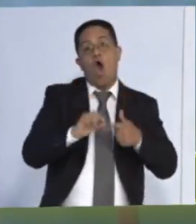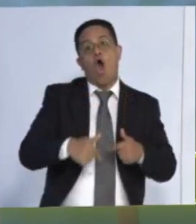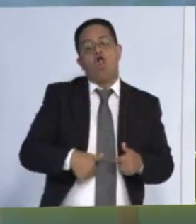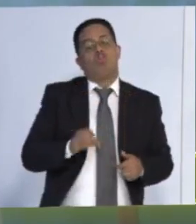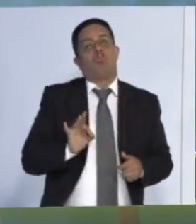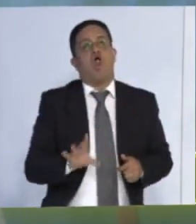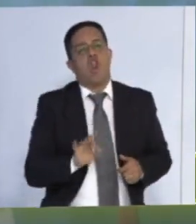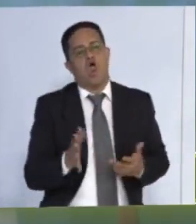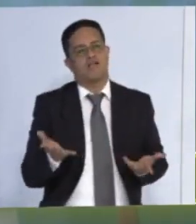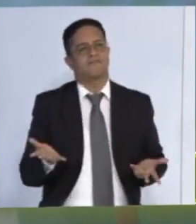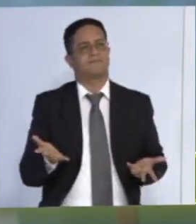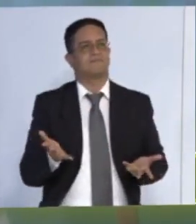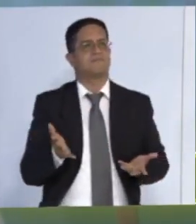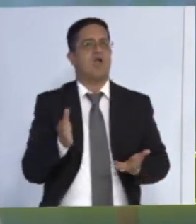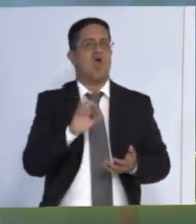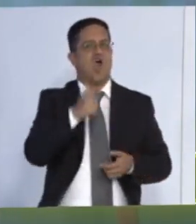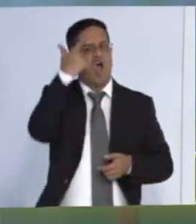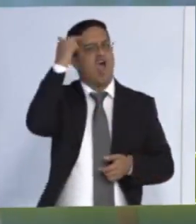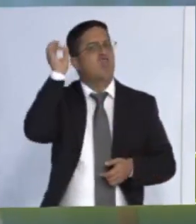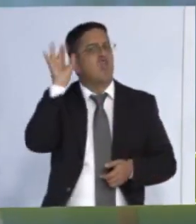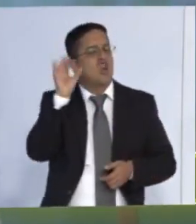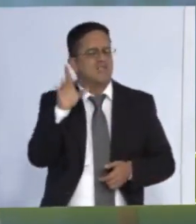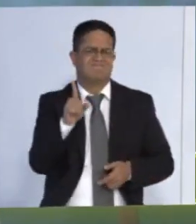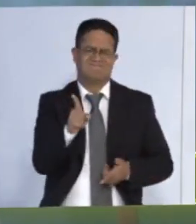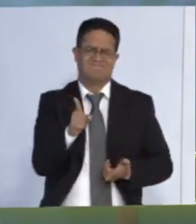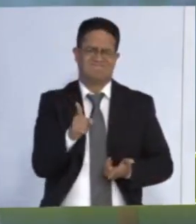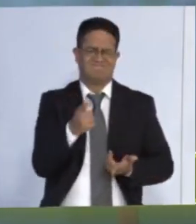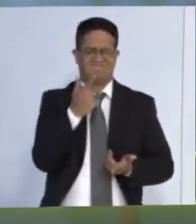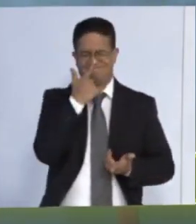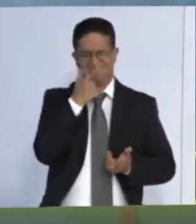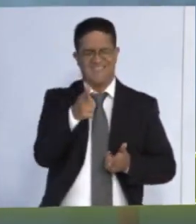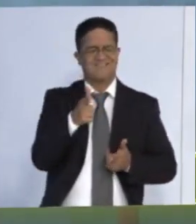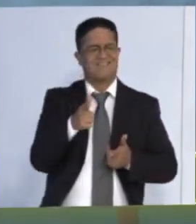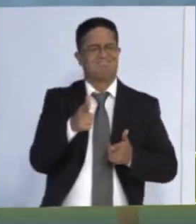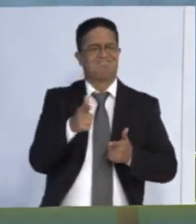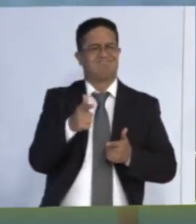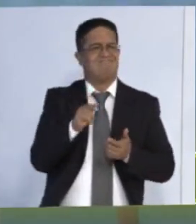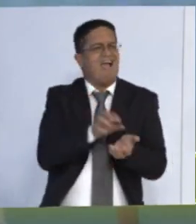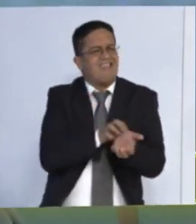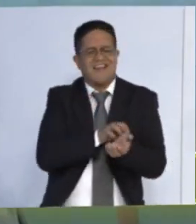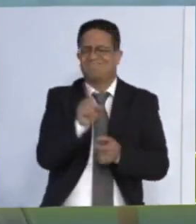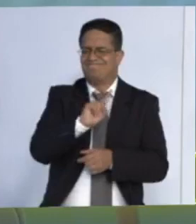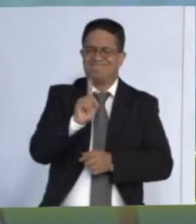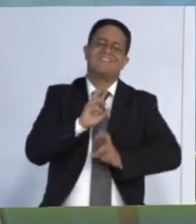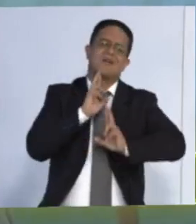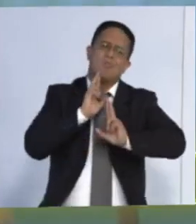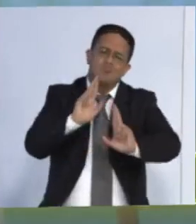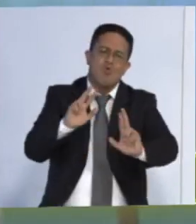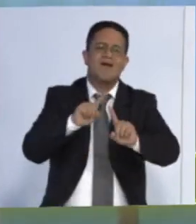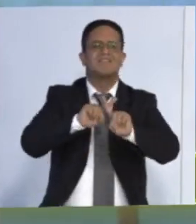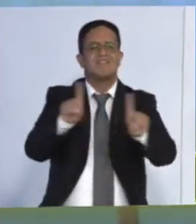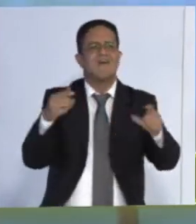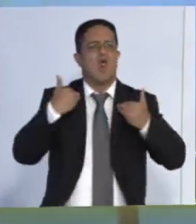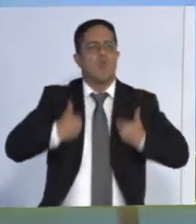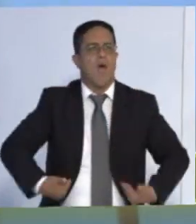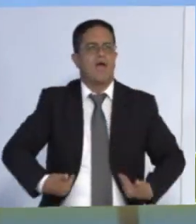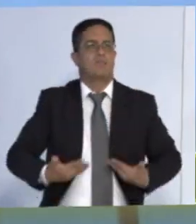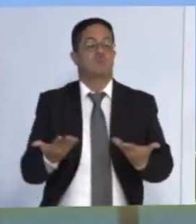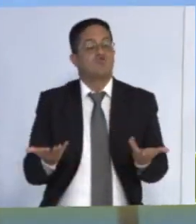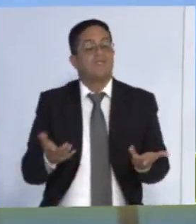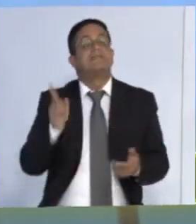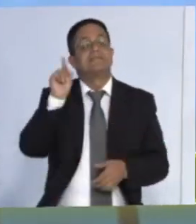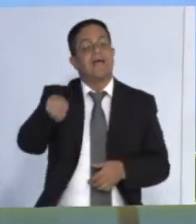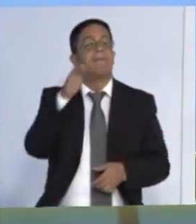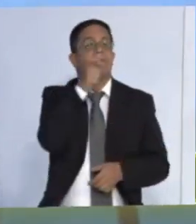alergia. Claro. O me da dolor de cabeza, eso tampoco es una alergia. Entonces, son reacciones diferentes, entonces hay que identificarlas. Y también mucha gente